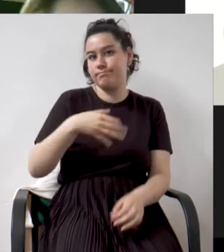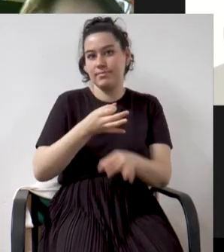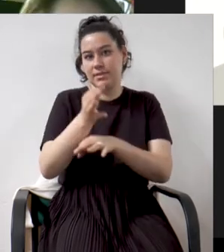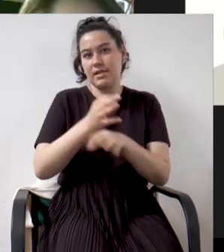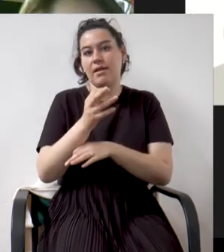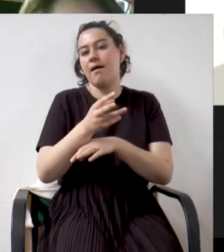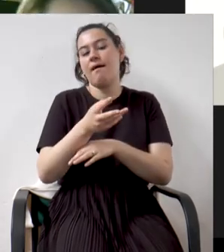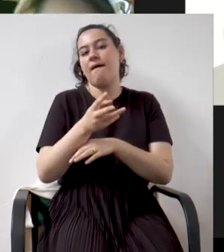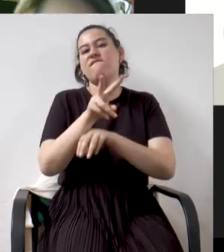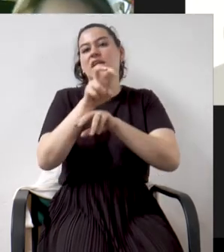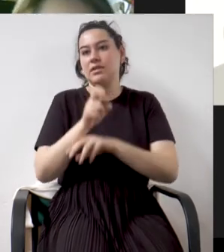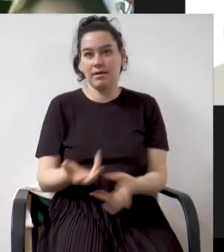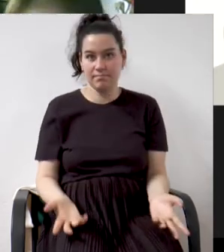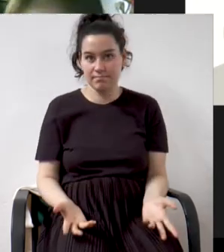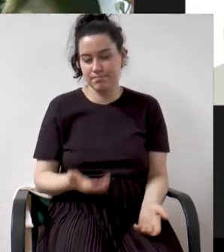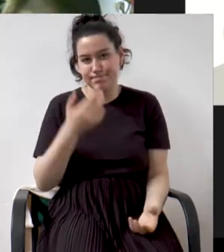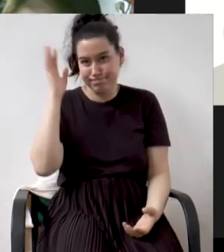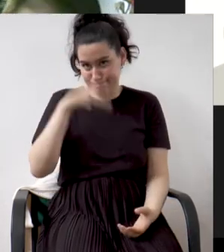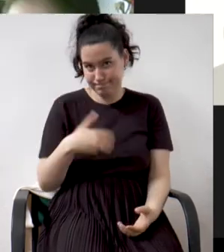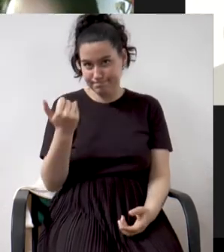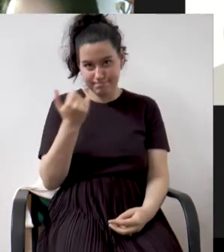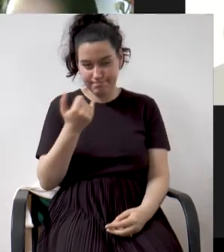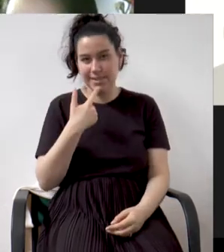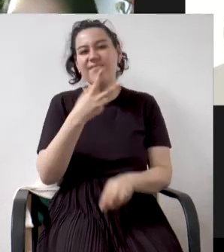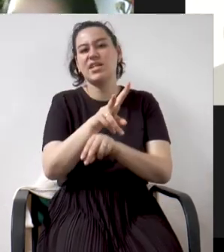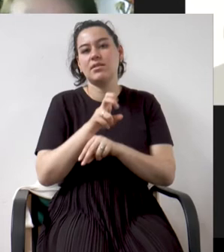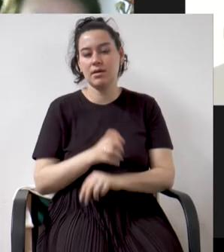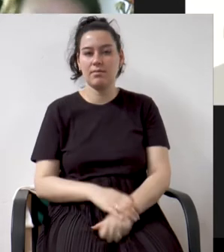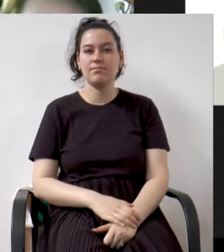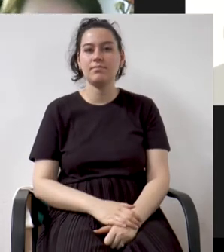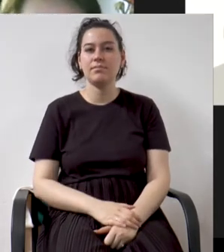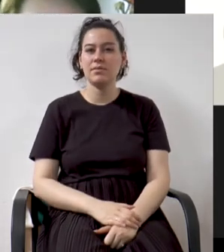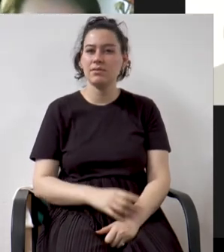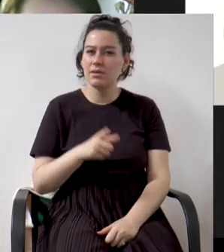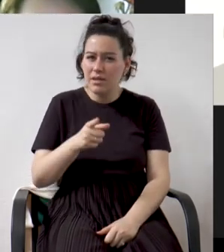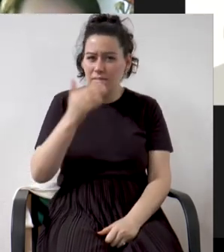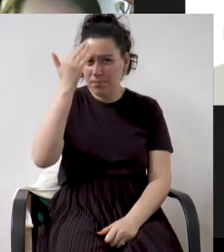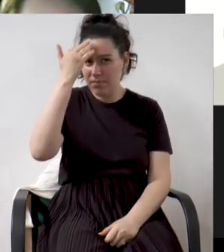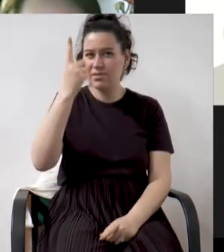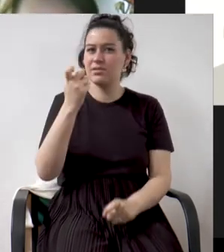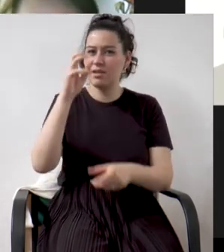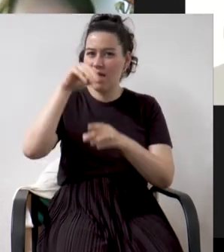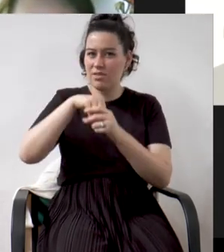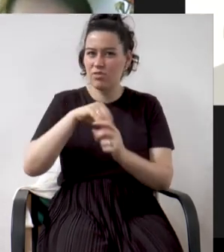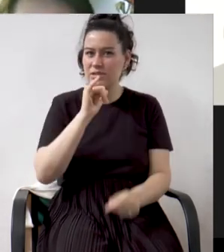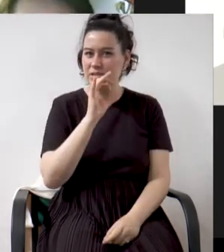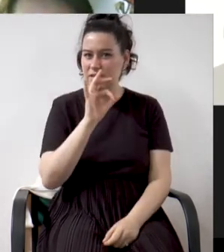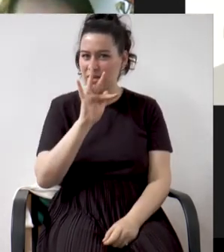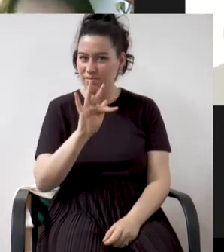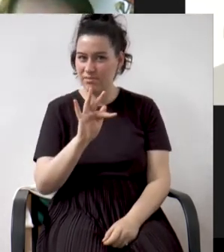física, por decirlo, ¿verdad? Es un disparate, no importa. ¿Tiene sentido que ese docente esté en el ICEF?